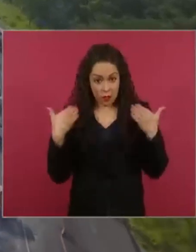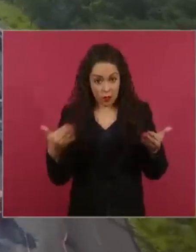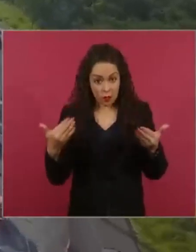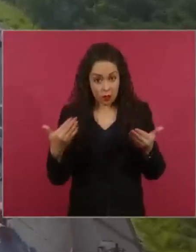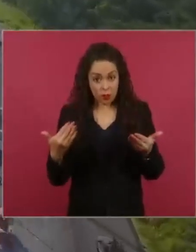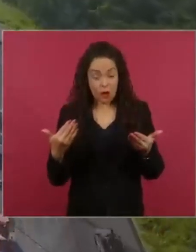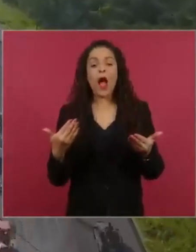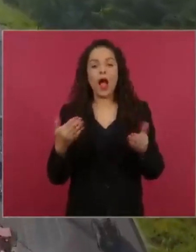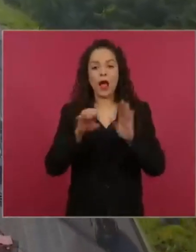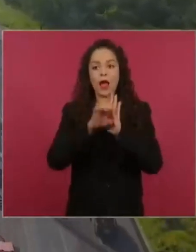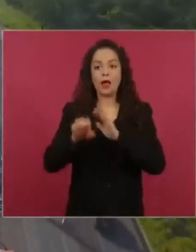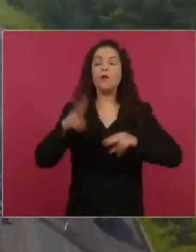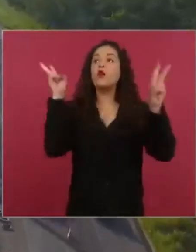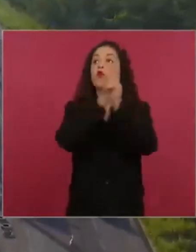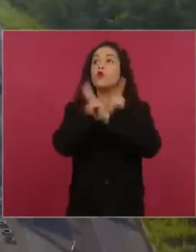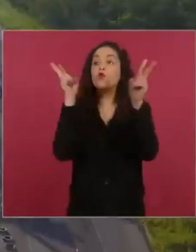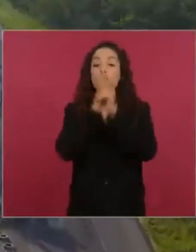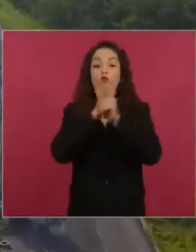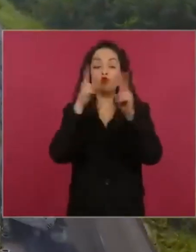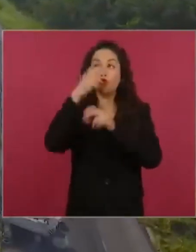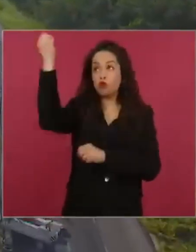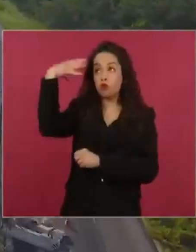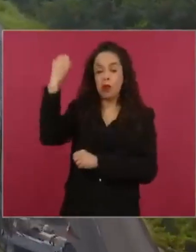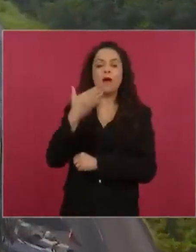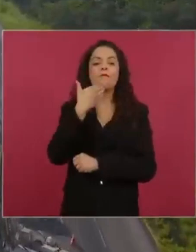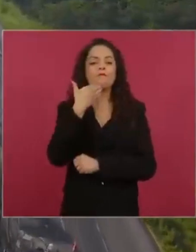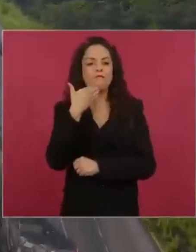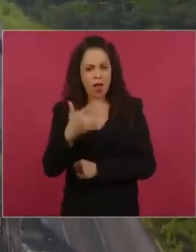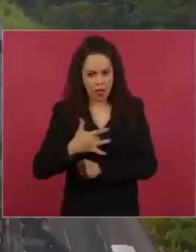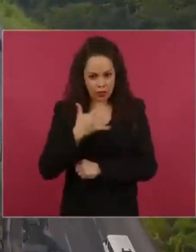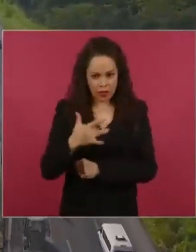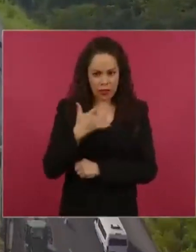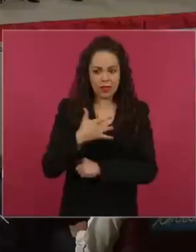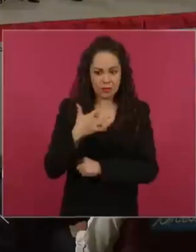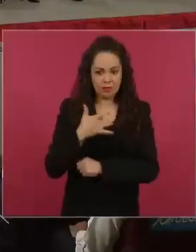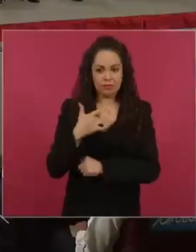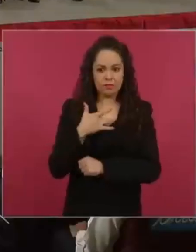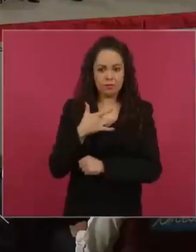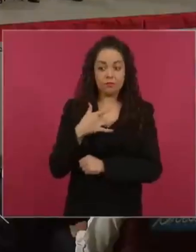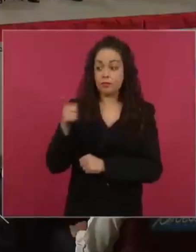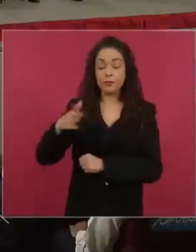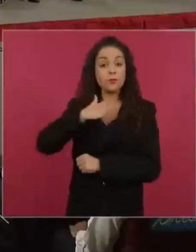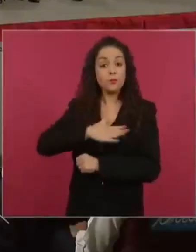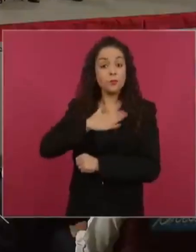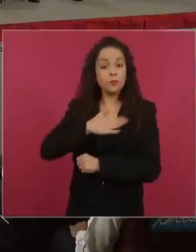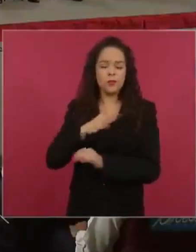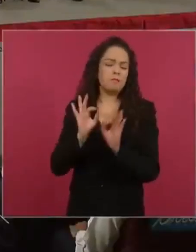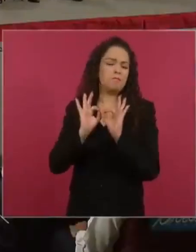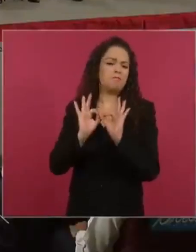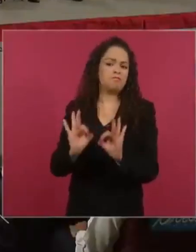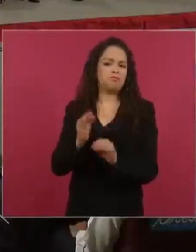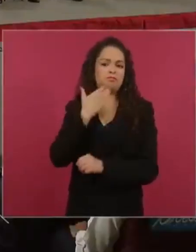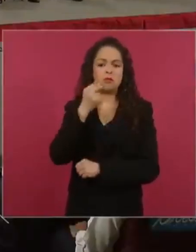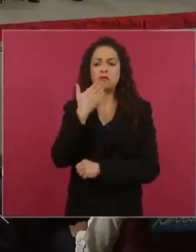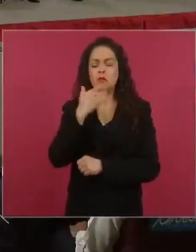funciona perfectamente bien, lo cual con las temperaturas de la península se agradece, que los baños funcionan a la perfección, el agua de